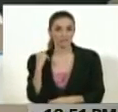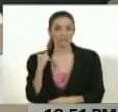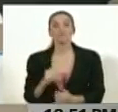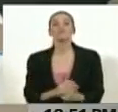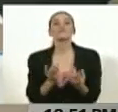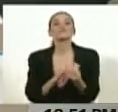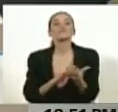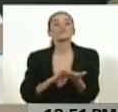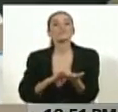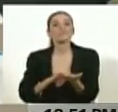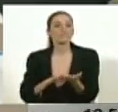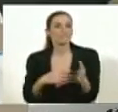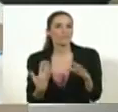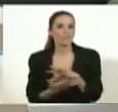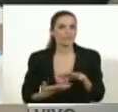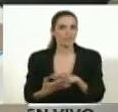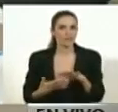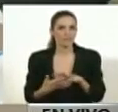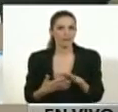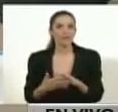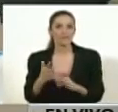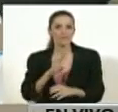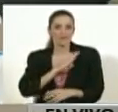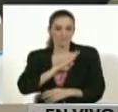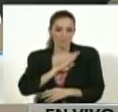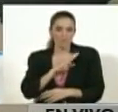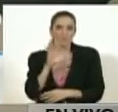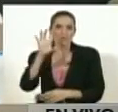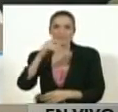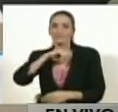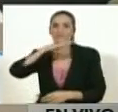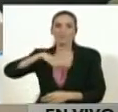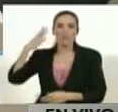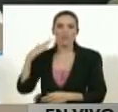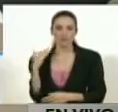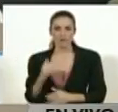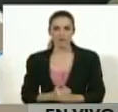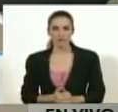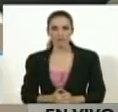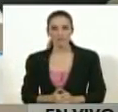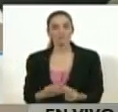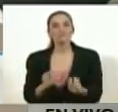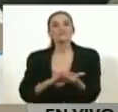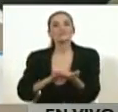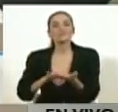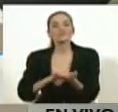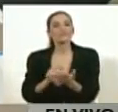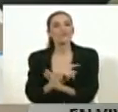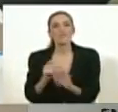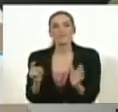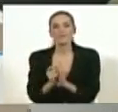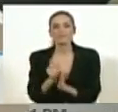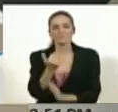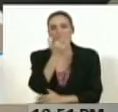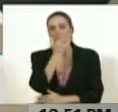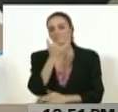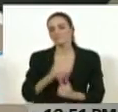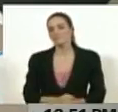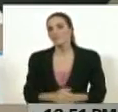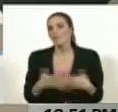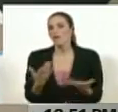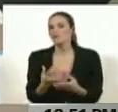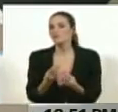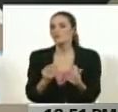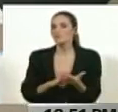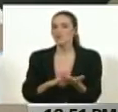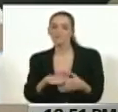solución a los problemas que tuvo mi país en esa época Fue una fue una solución completamente errónea Cuál fue la solución